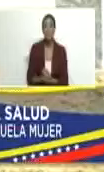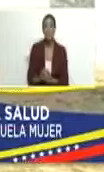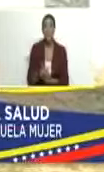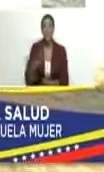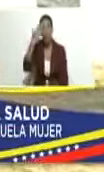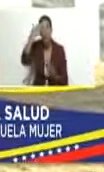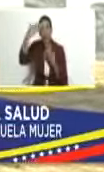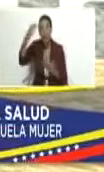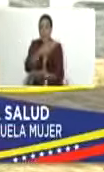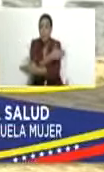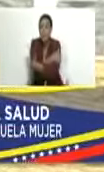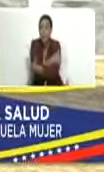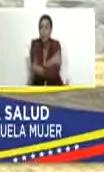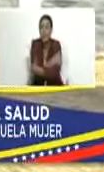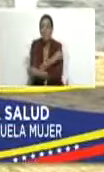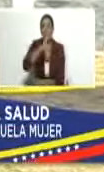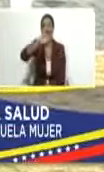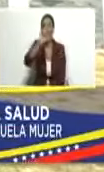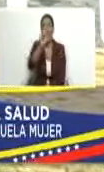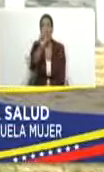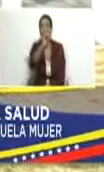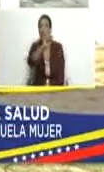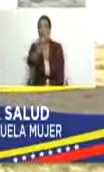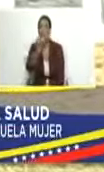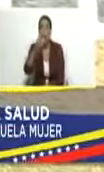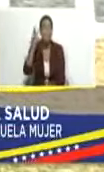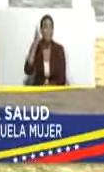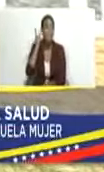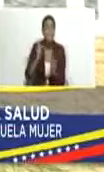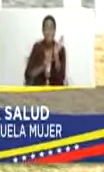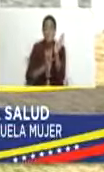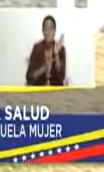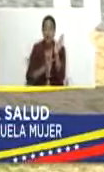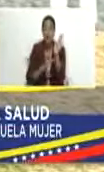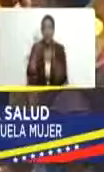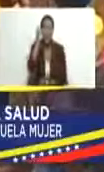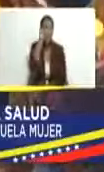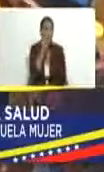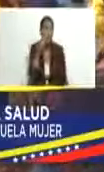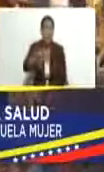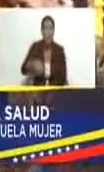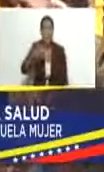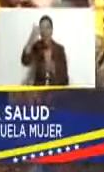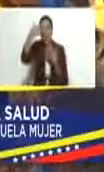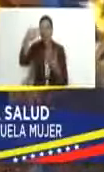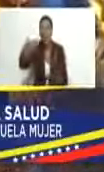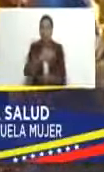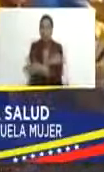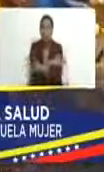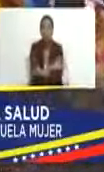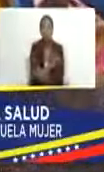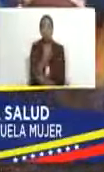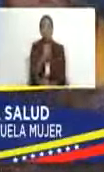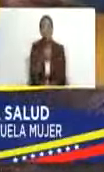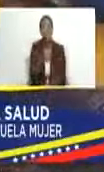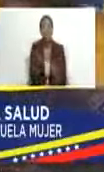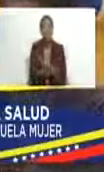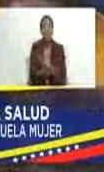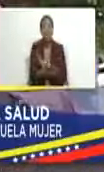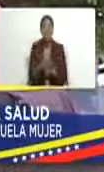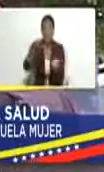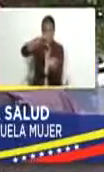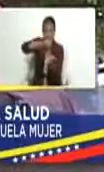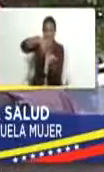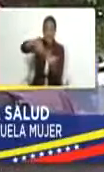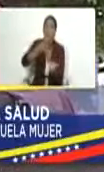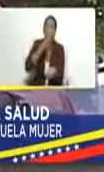gente de Catia y le doy un abrazo a la gente del núcleo endógeno y le digo, Si este núcleo está